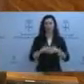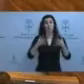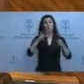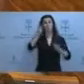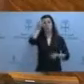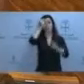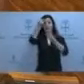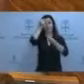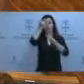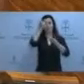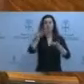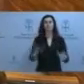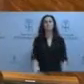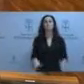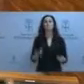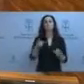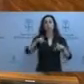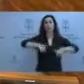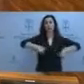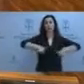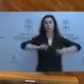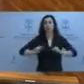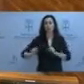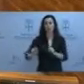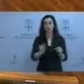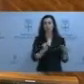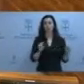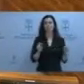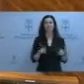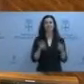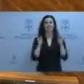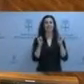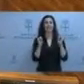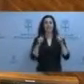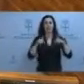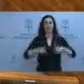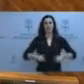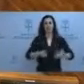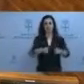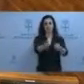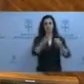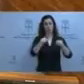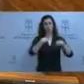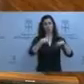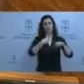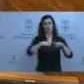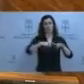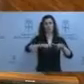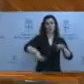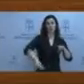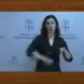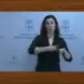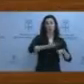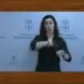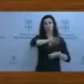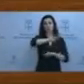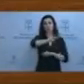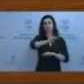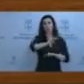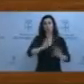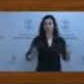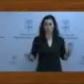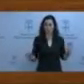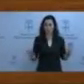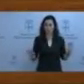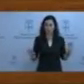Precisando. A ver, aquí no venimos a discutir nada. Aquí venimos a que nos cuente usted las cosas que nosotros le preguntamos.